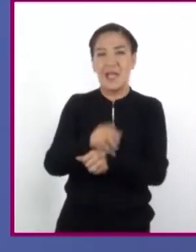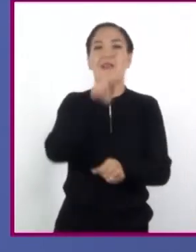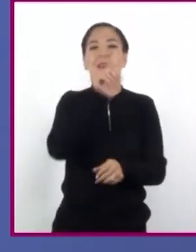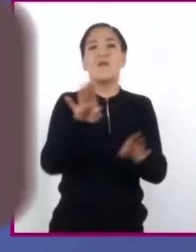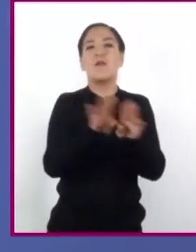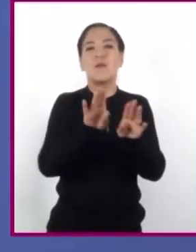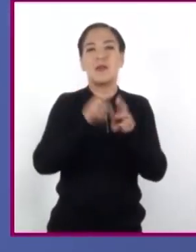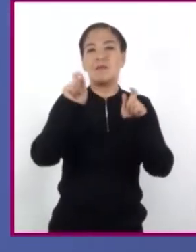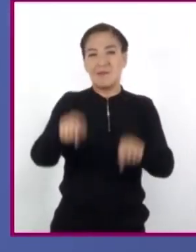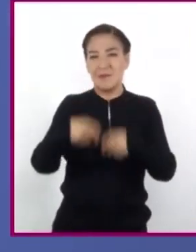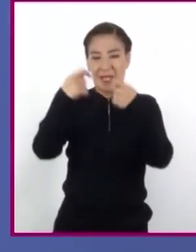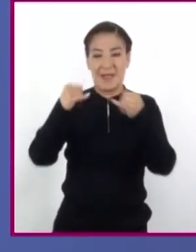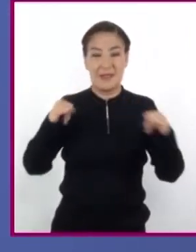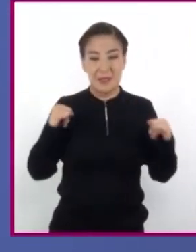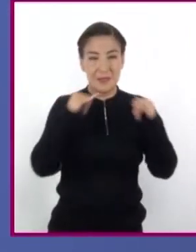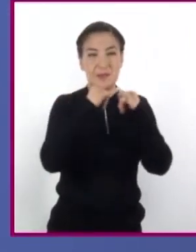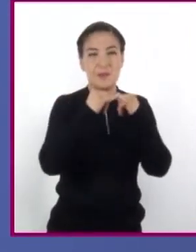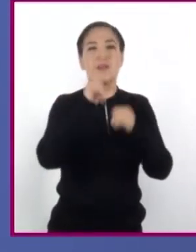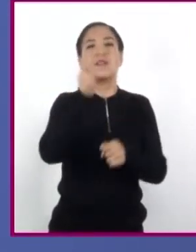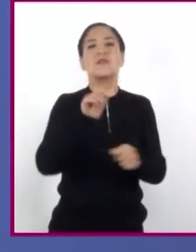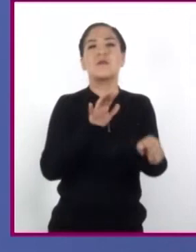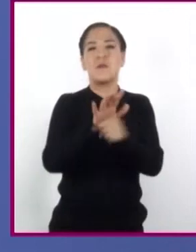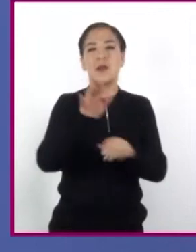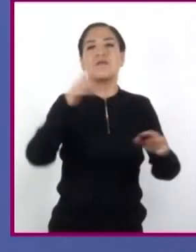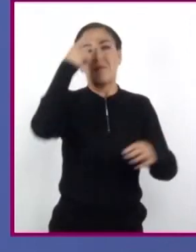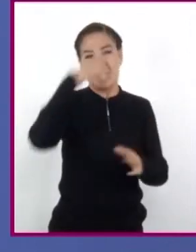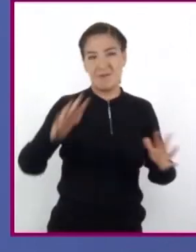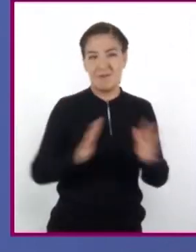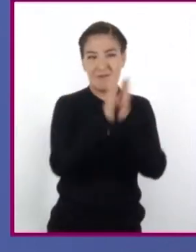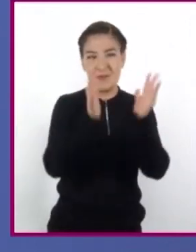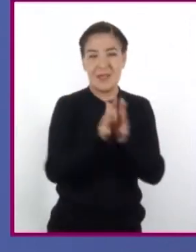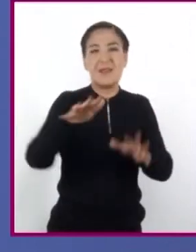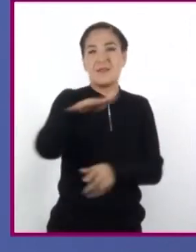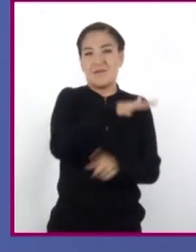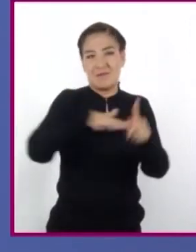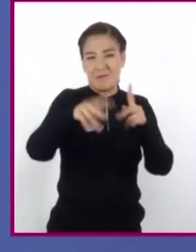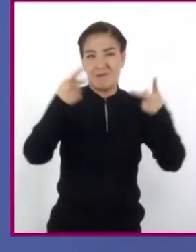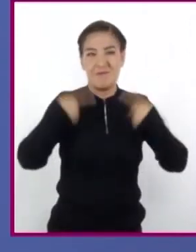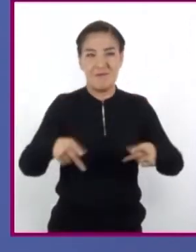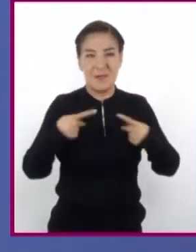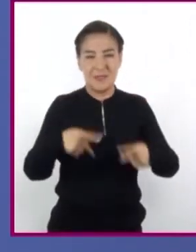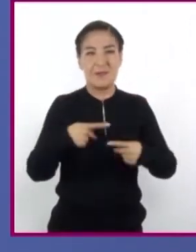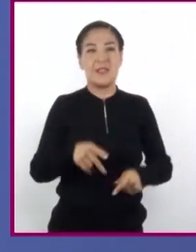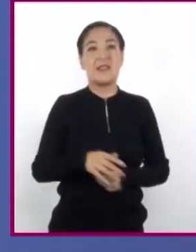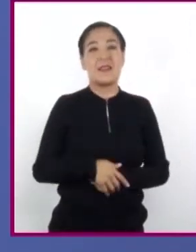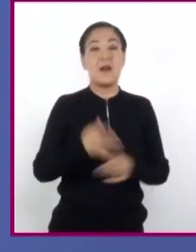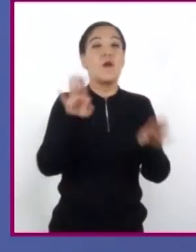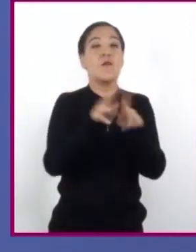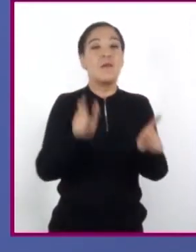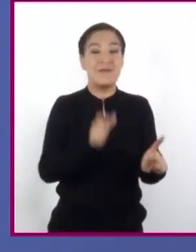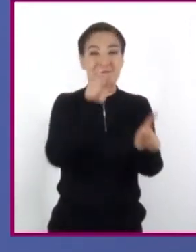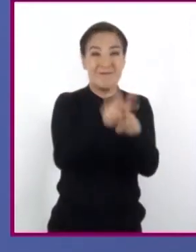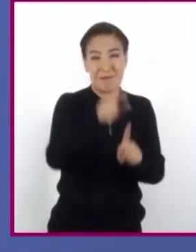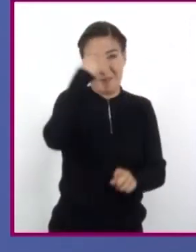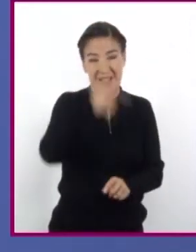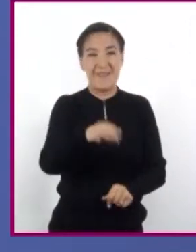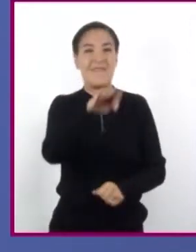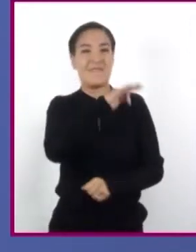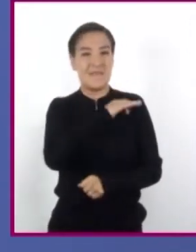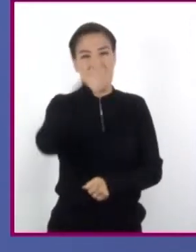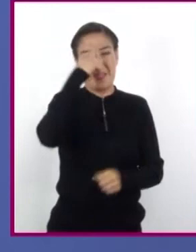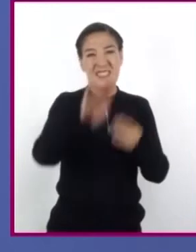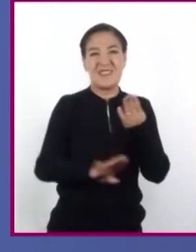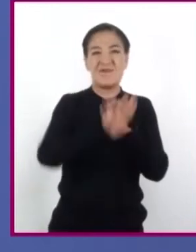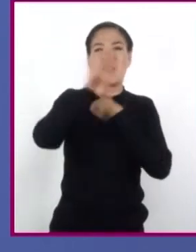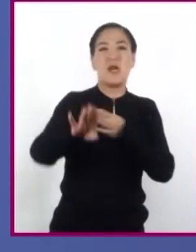las instituciones con las cuales tendrían participación en la sociedad. Para la defensa de la fe y evitar la propagación